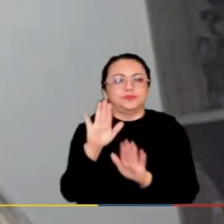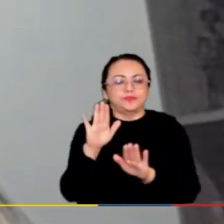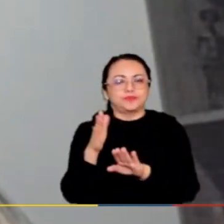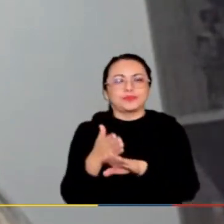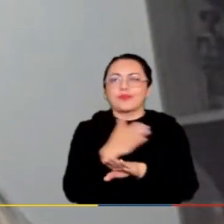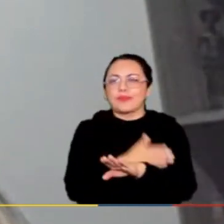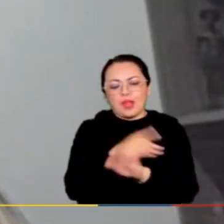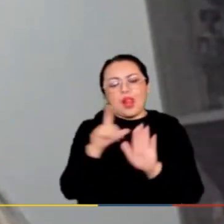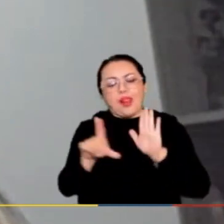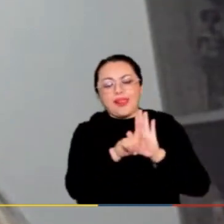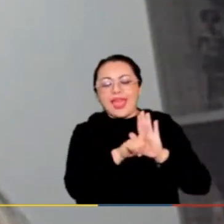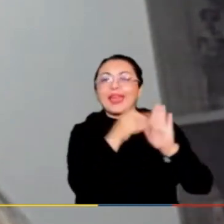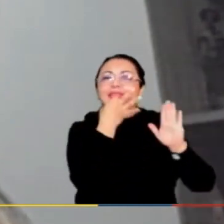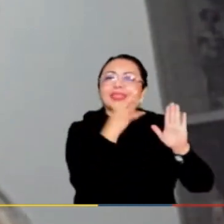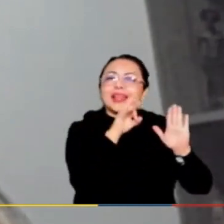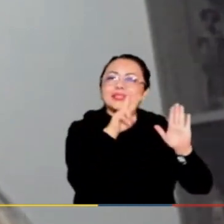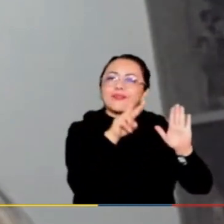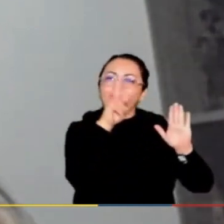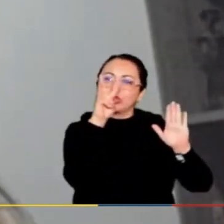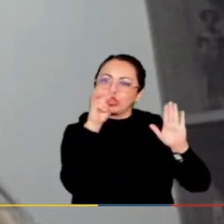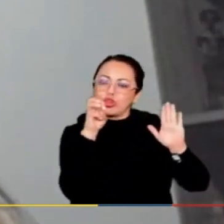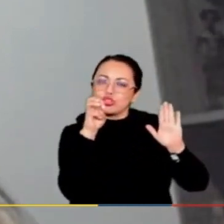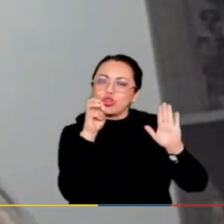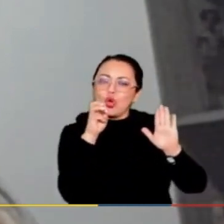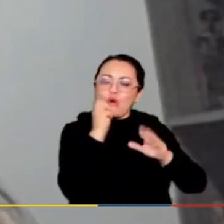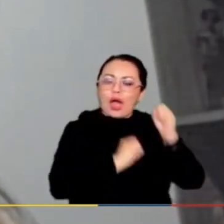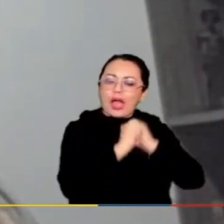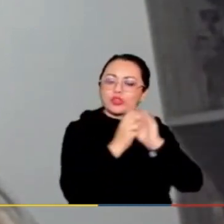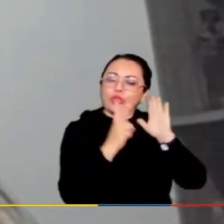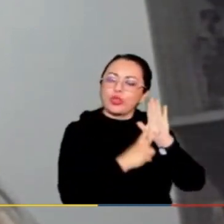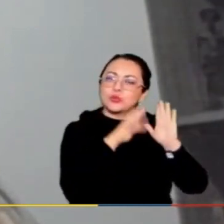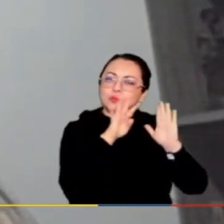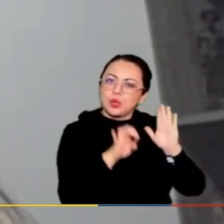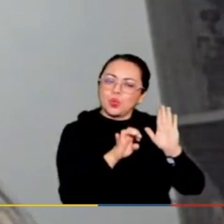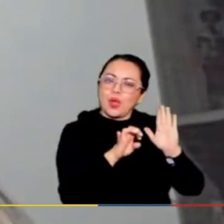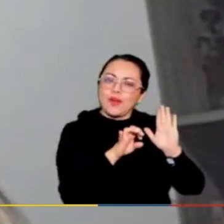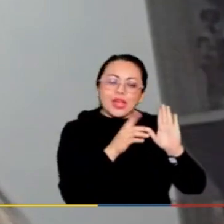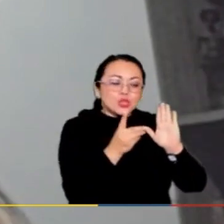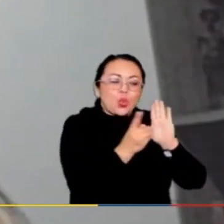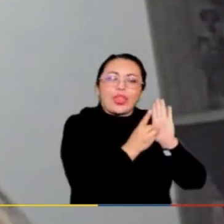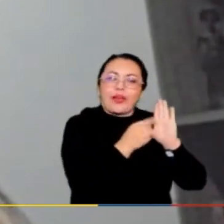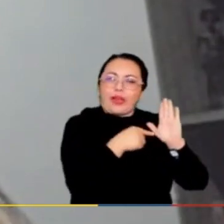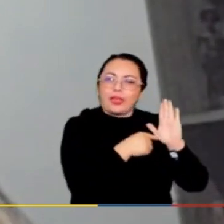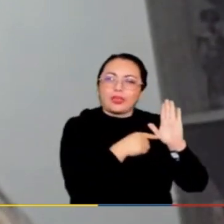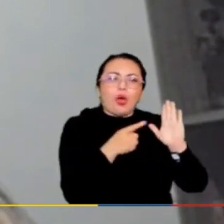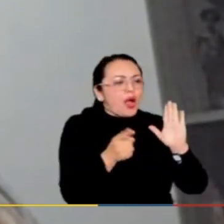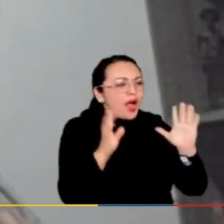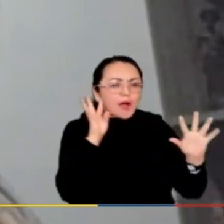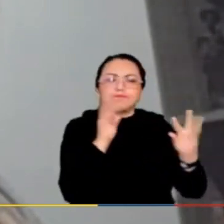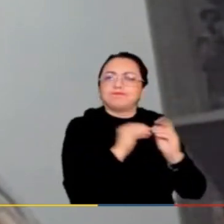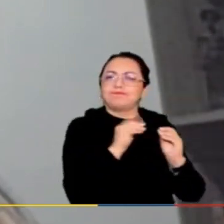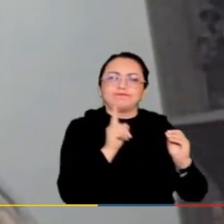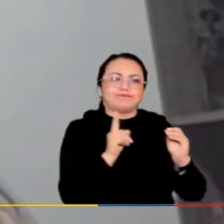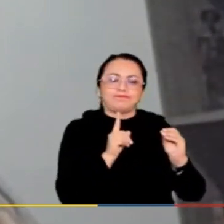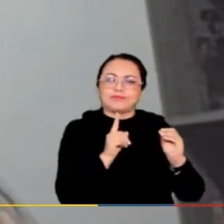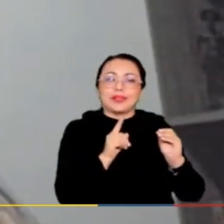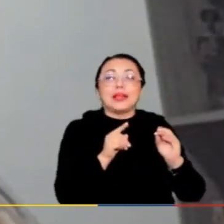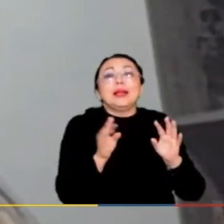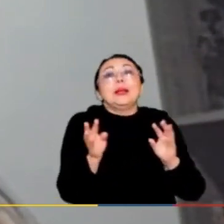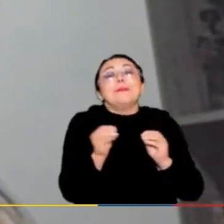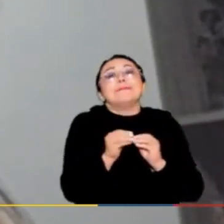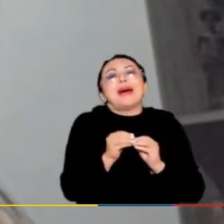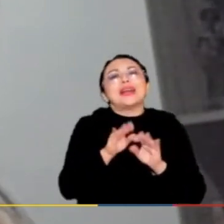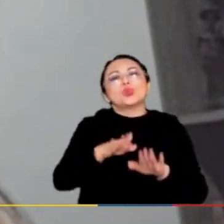indebidamente la ley 1328 del 2009 y sus decretos reglamentarios sin ser aplicables al caso concreto. Además, las